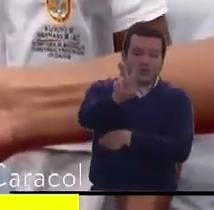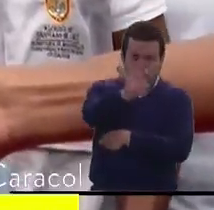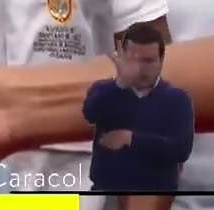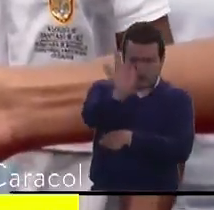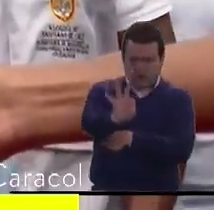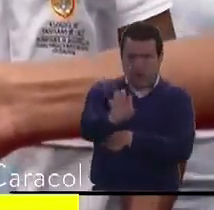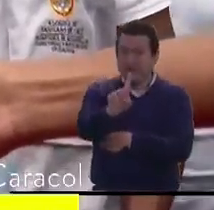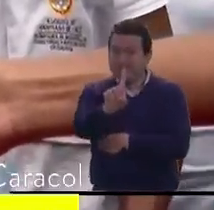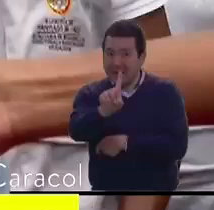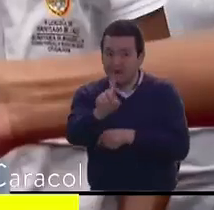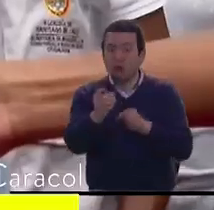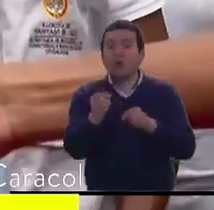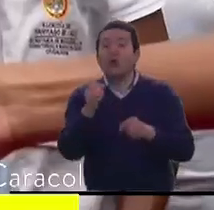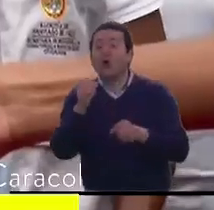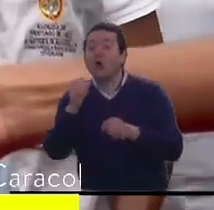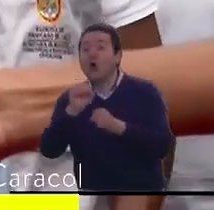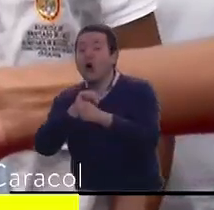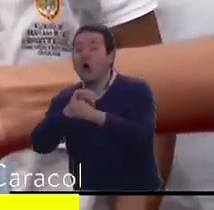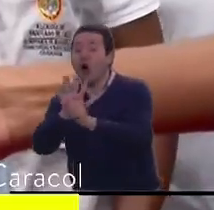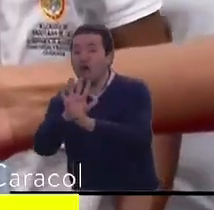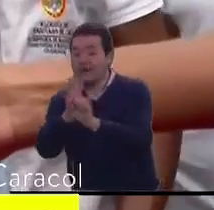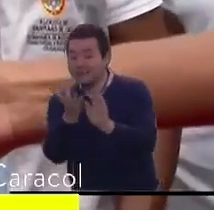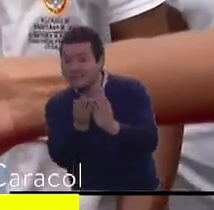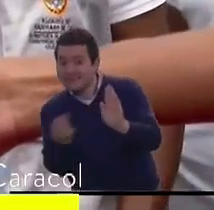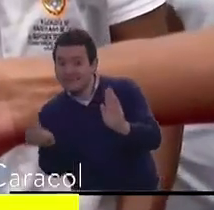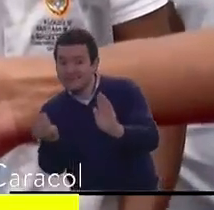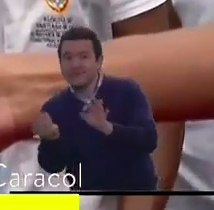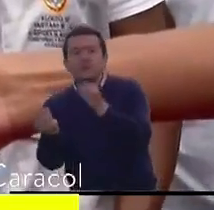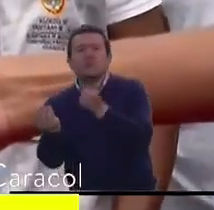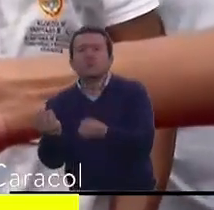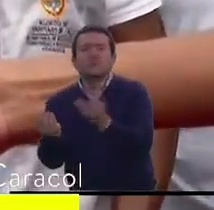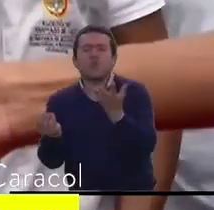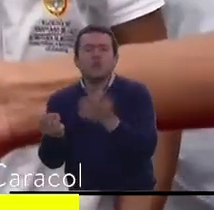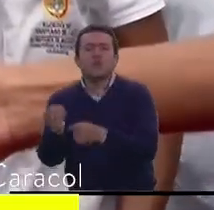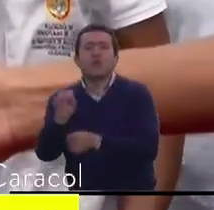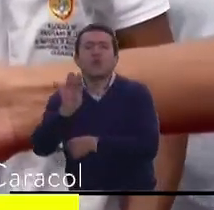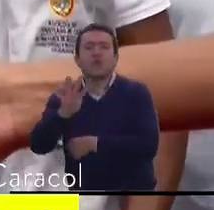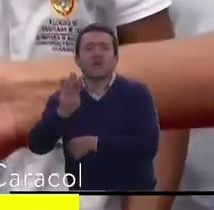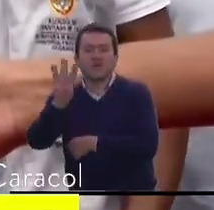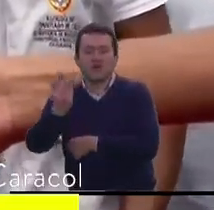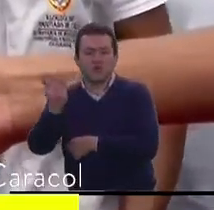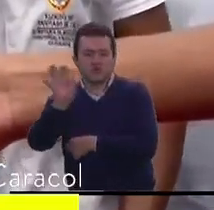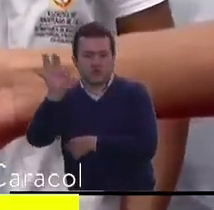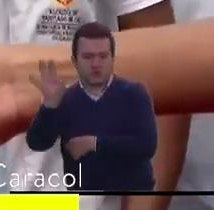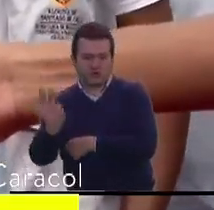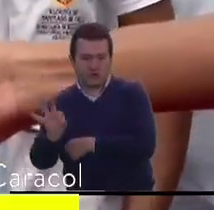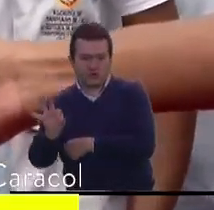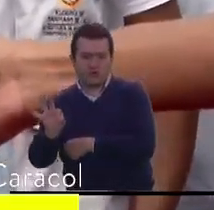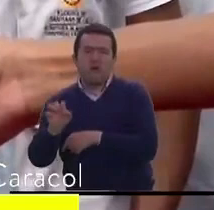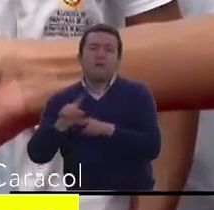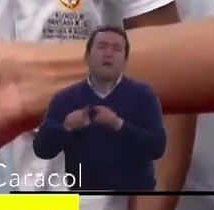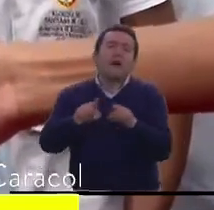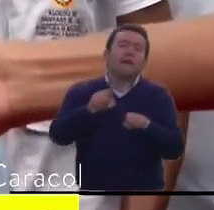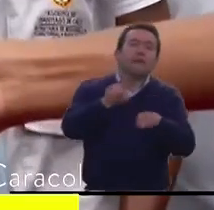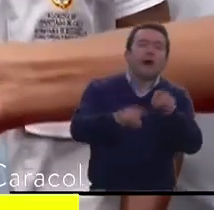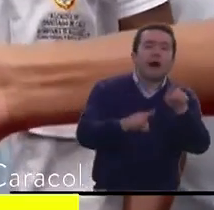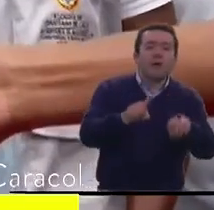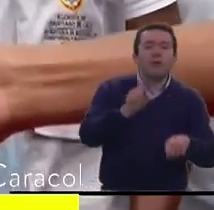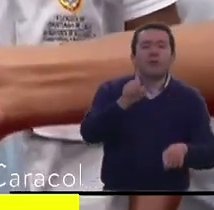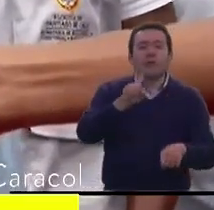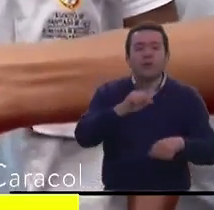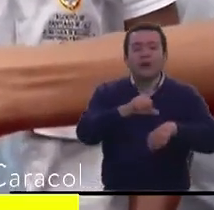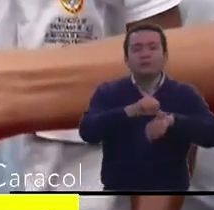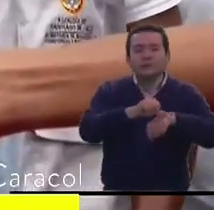estamos en el 48%, pero muchos procedimientos de carácter cardiovascular, de